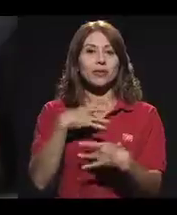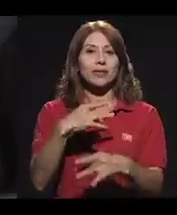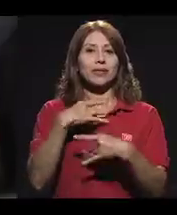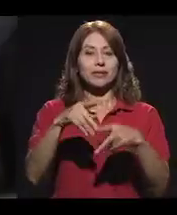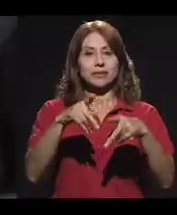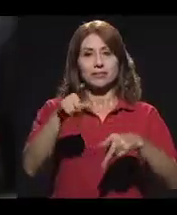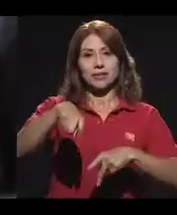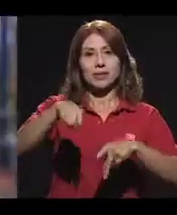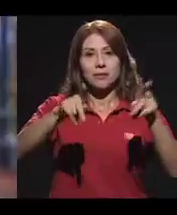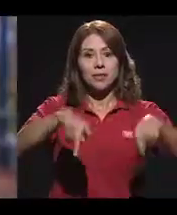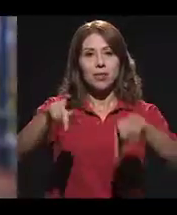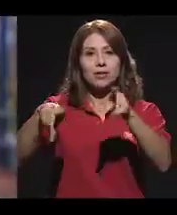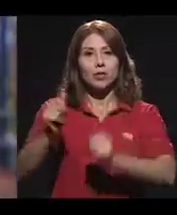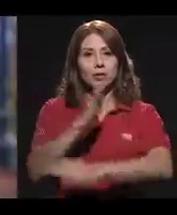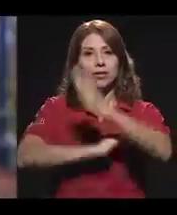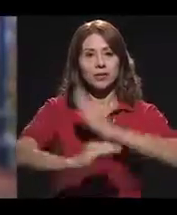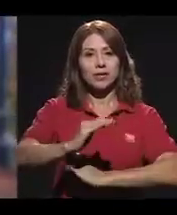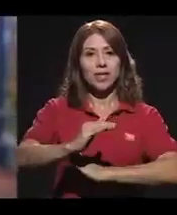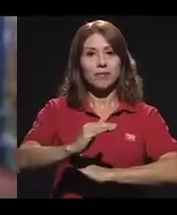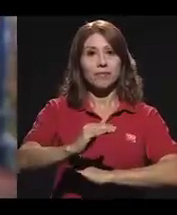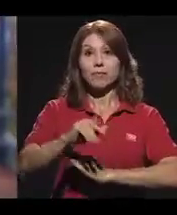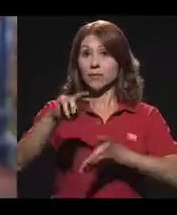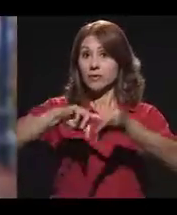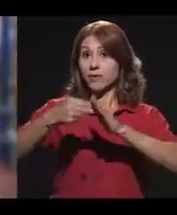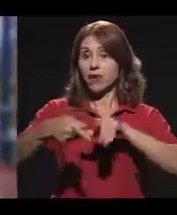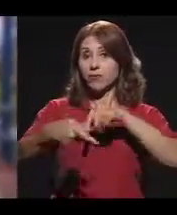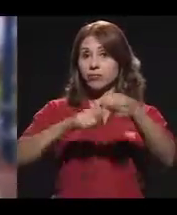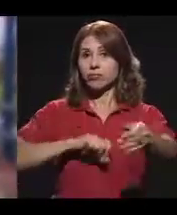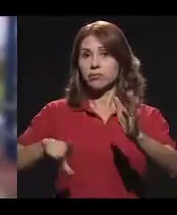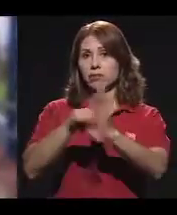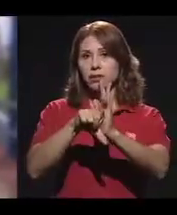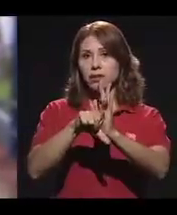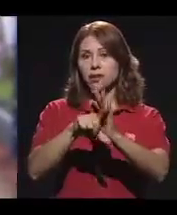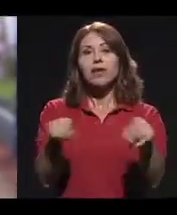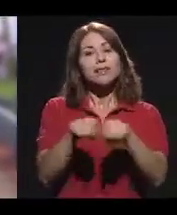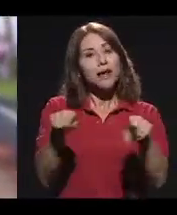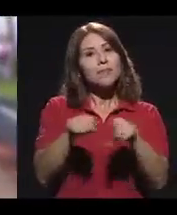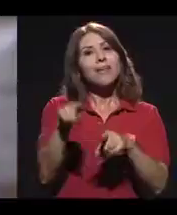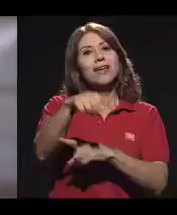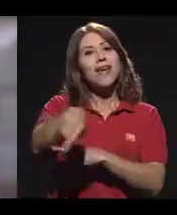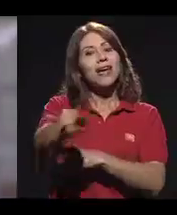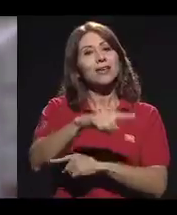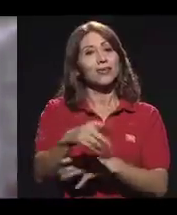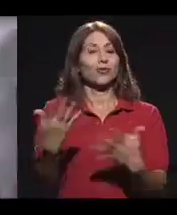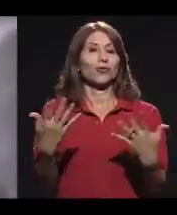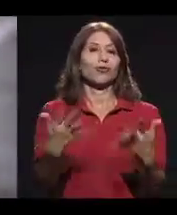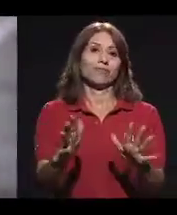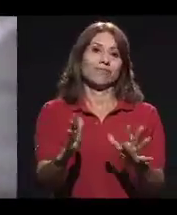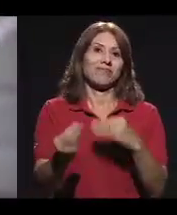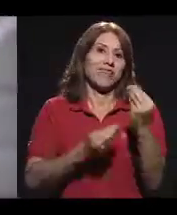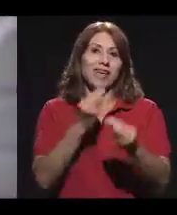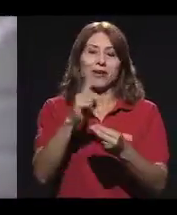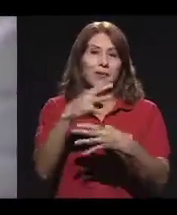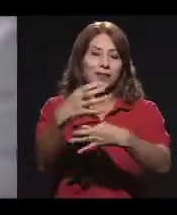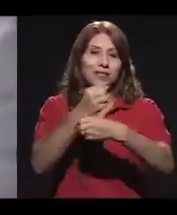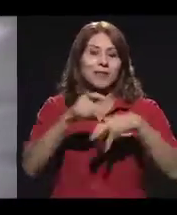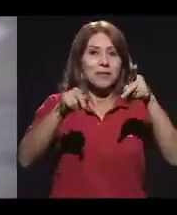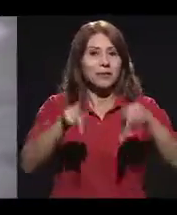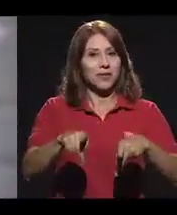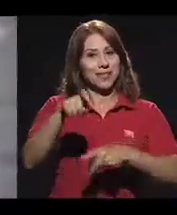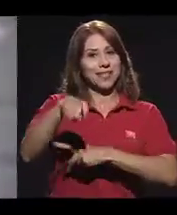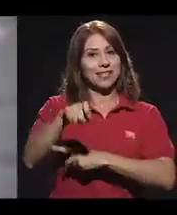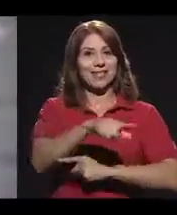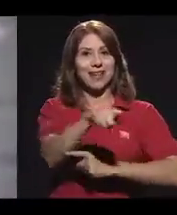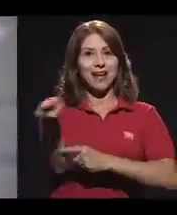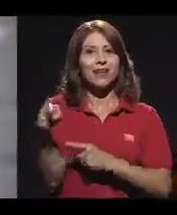discapacidad. Con esto no solo infringen la ley, sino que también pierden importantes cuotas del mercado cuya demanda